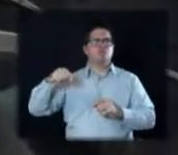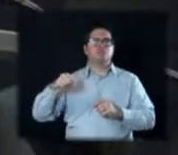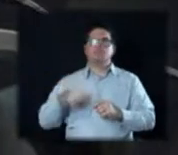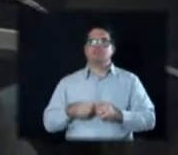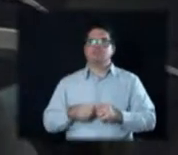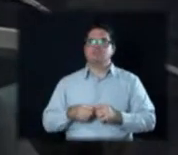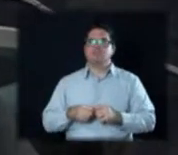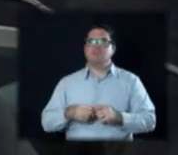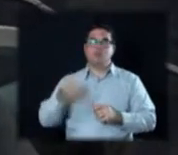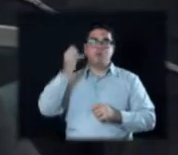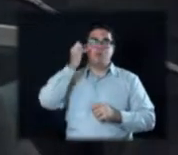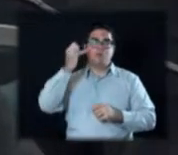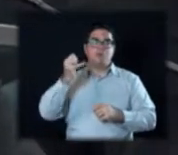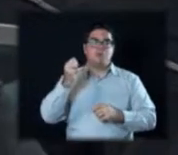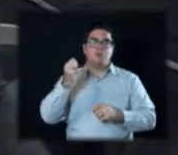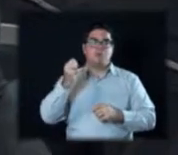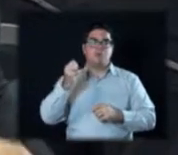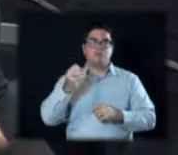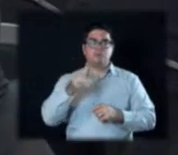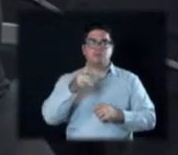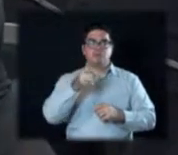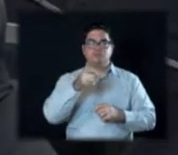esto. Sí.